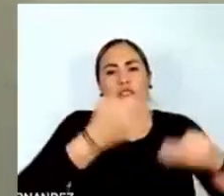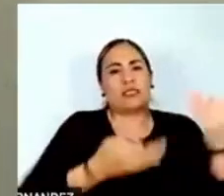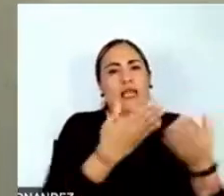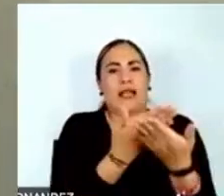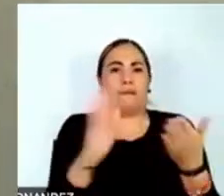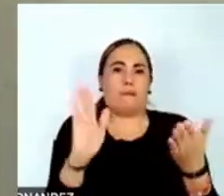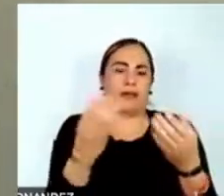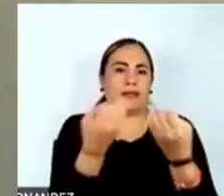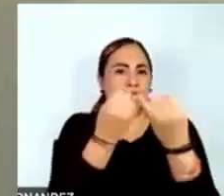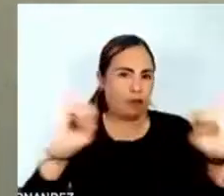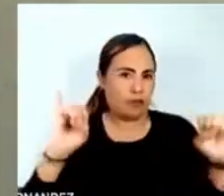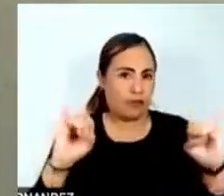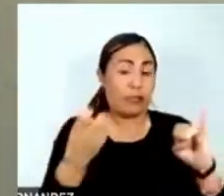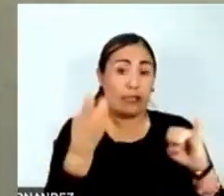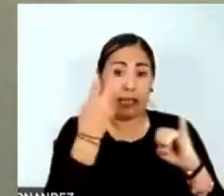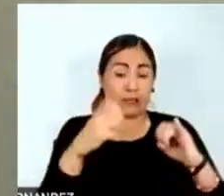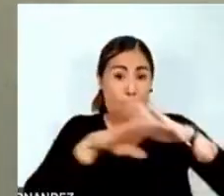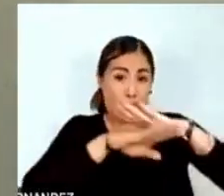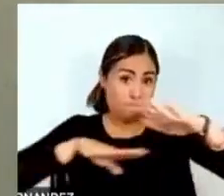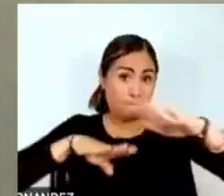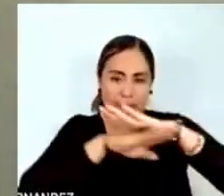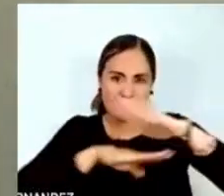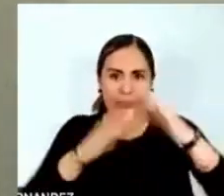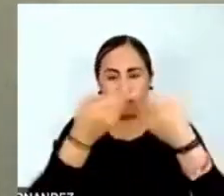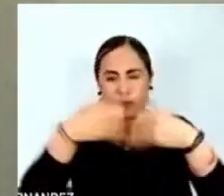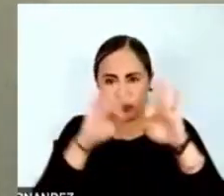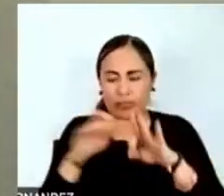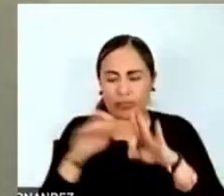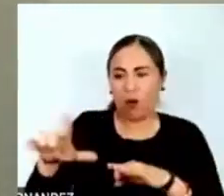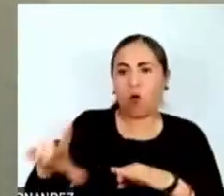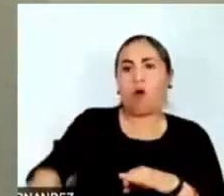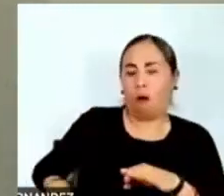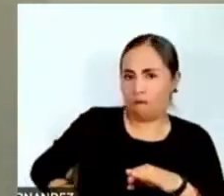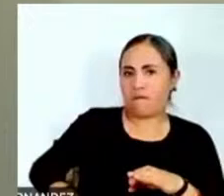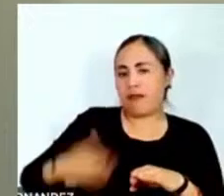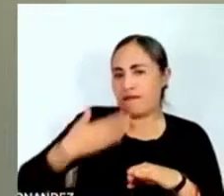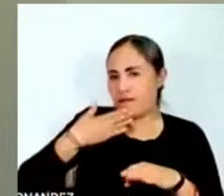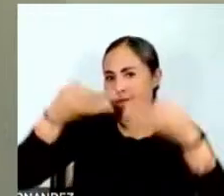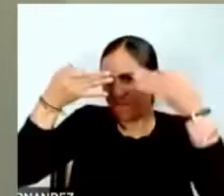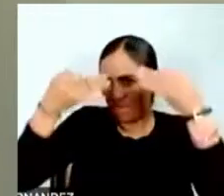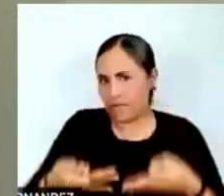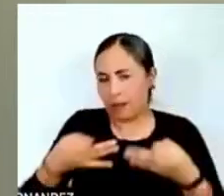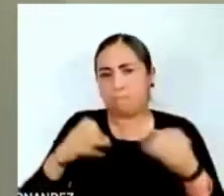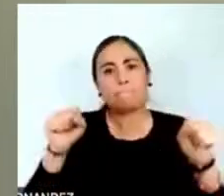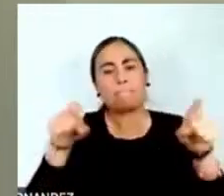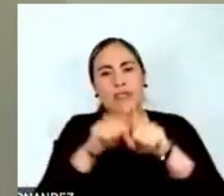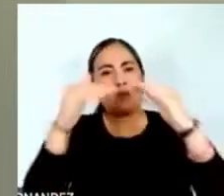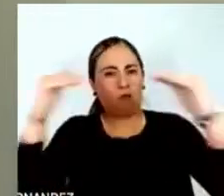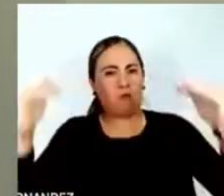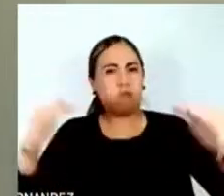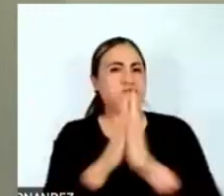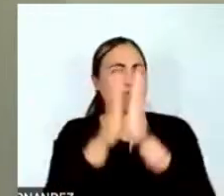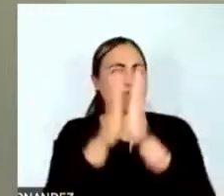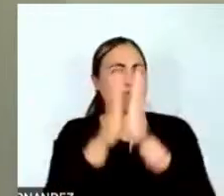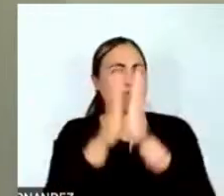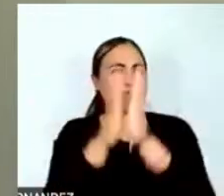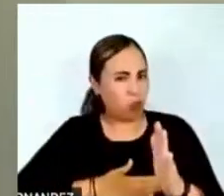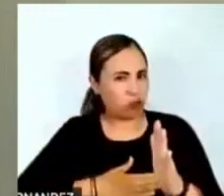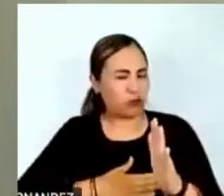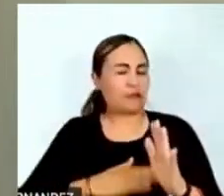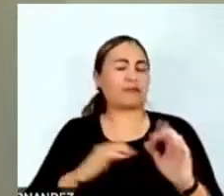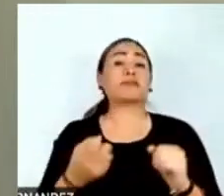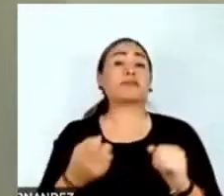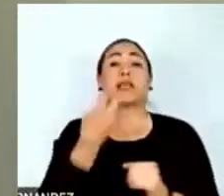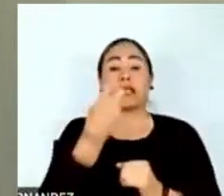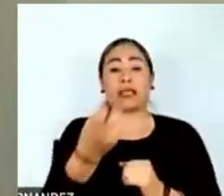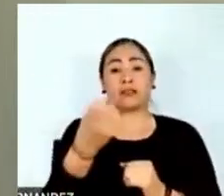de los cuales se construye un Estado de Derecho y, digamos, también una democracia funcional. Y eso así está reconocido en la